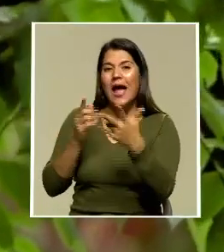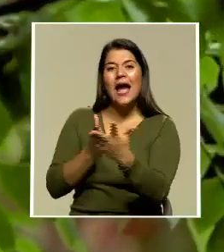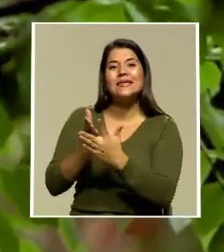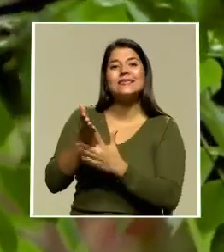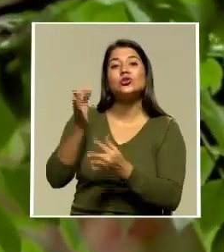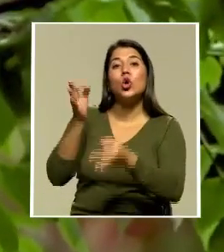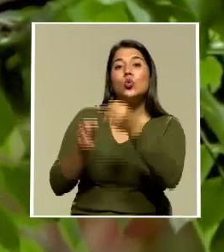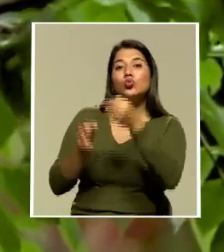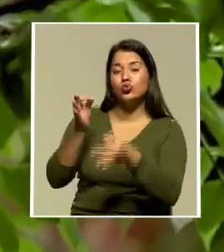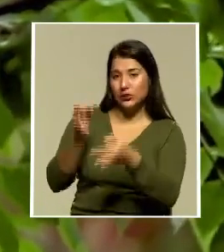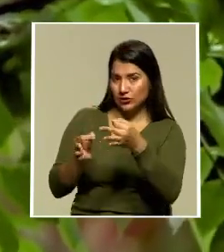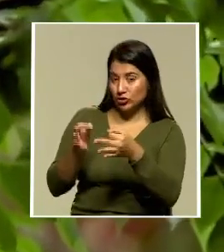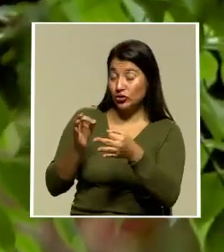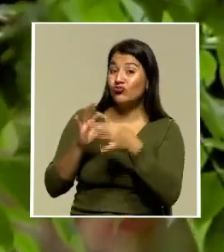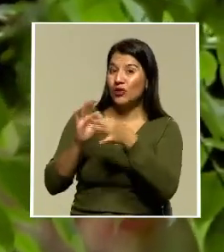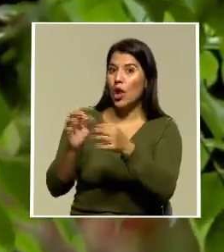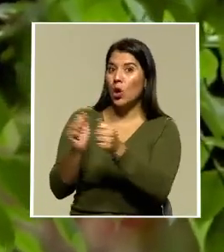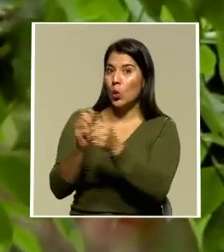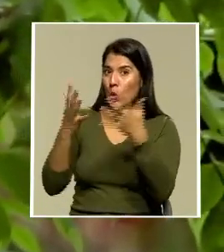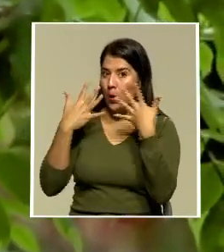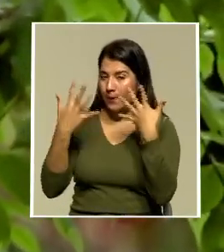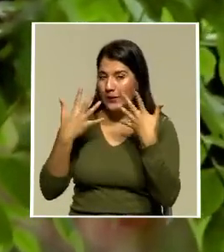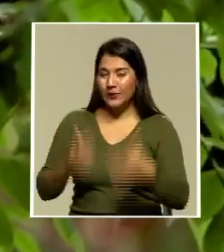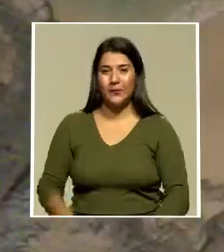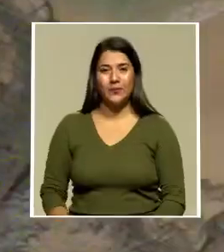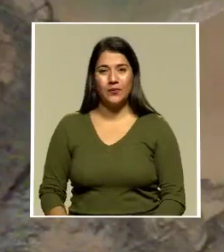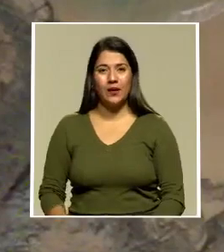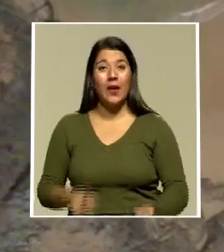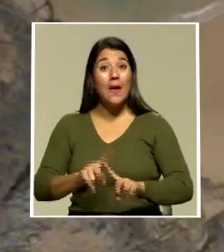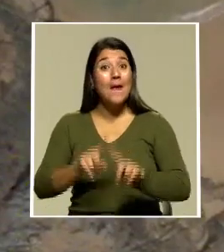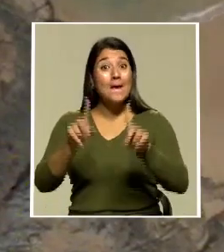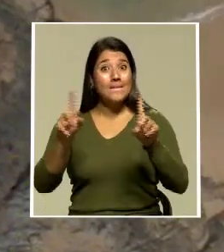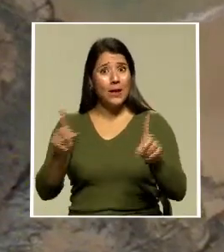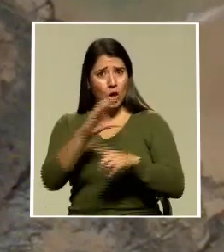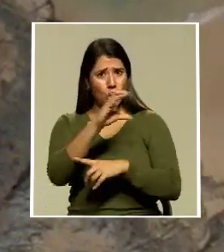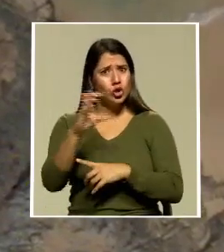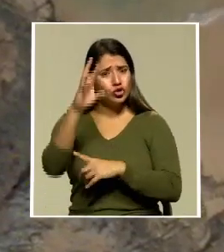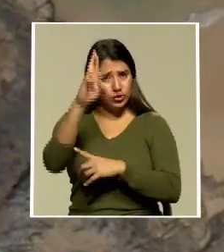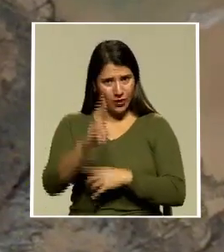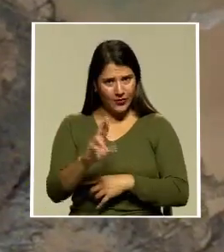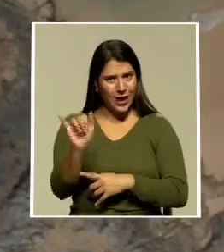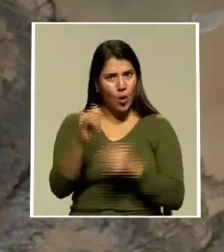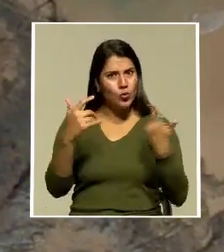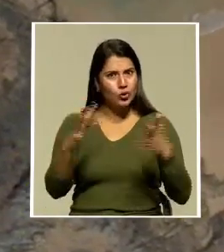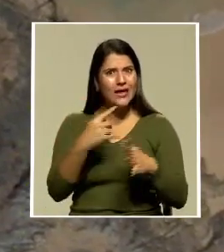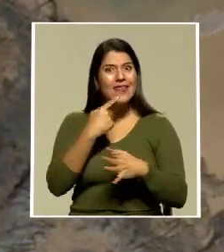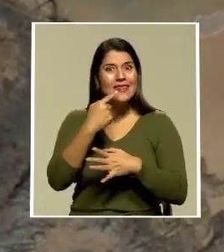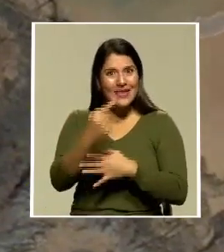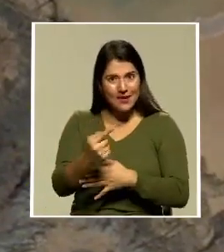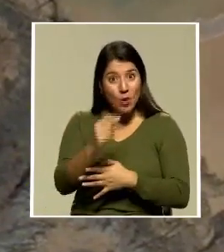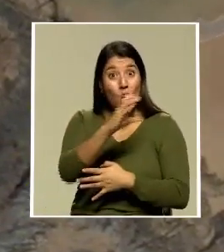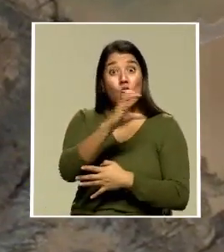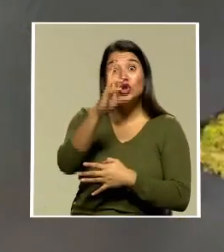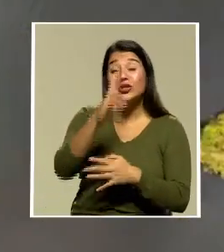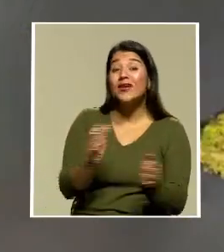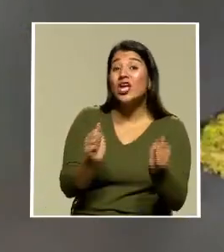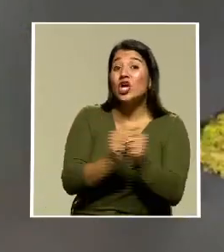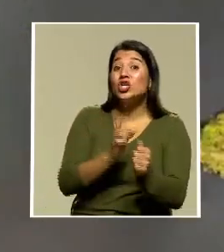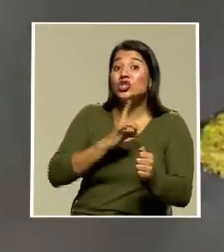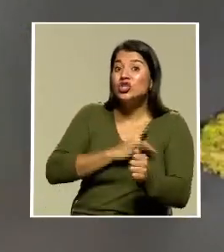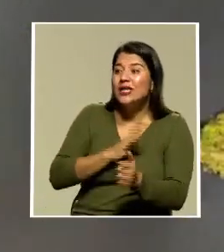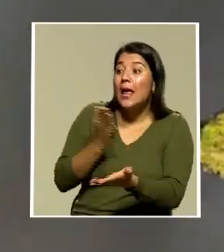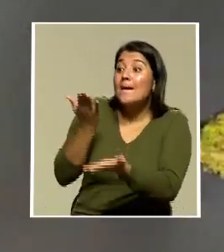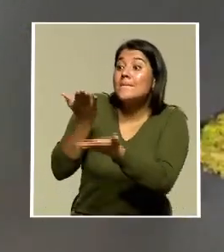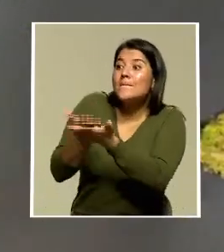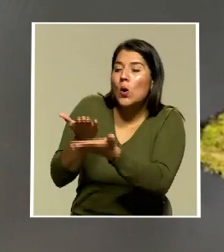justicia en estos mismos asuntos. Pero es que, pese a que Costa Rica, como dijimos antes, fue uno de los países proponentes,